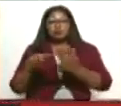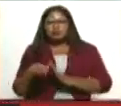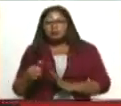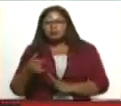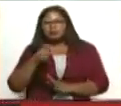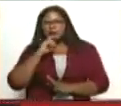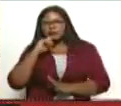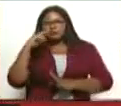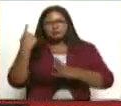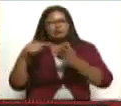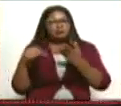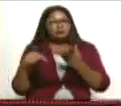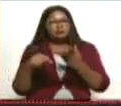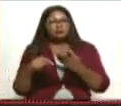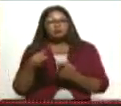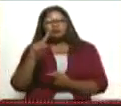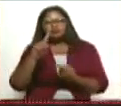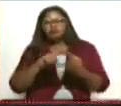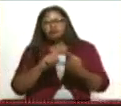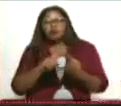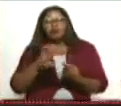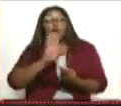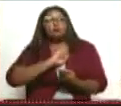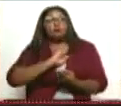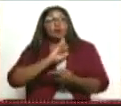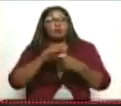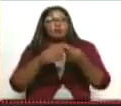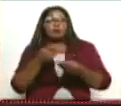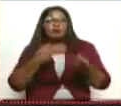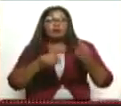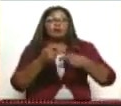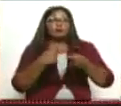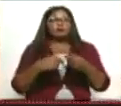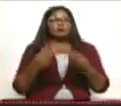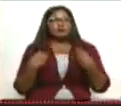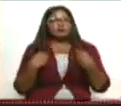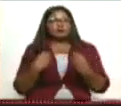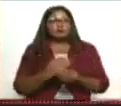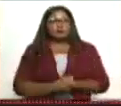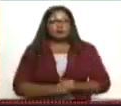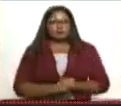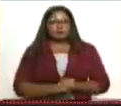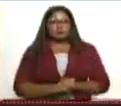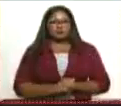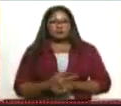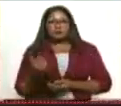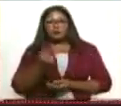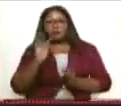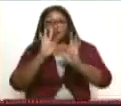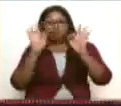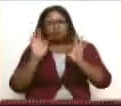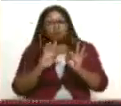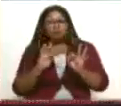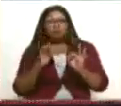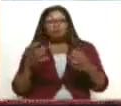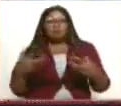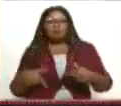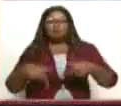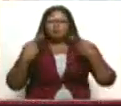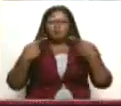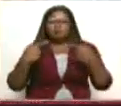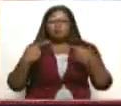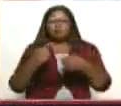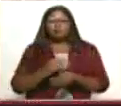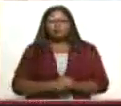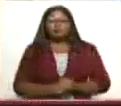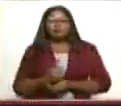retos. Uno, los propios de lo que es una negociación entre dos partes en conflicto, que, como